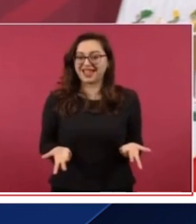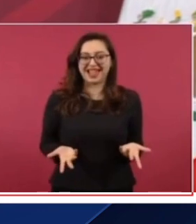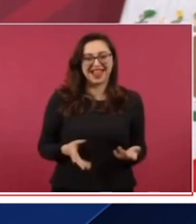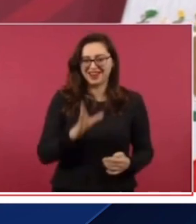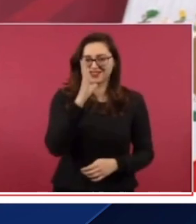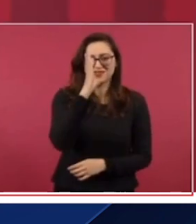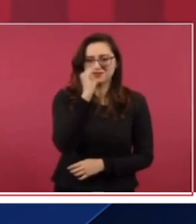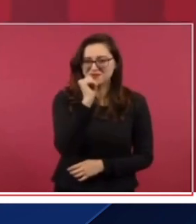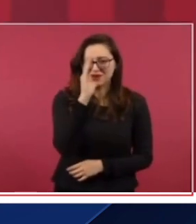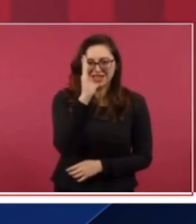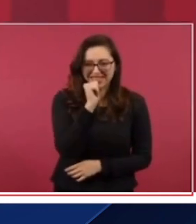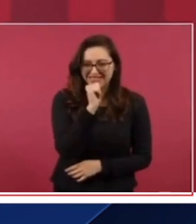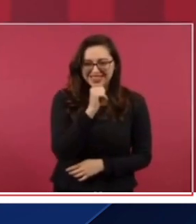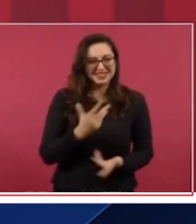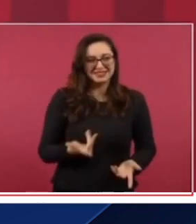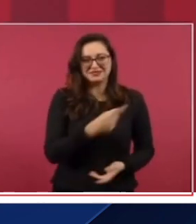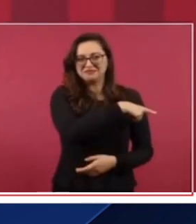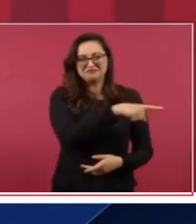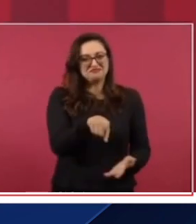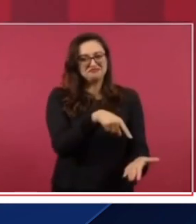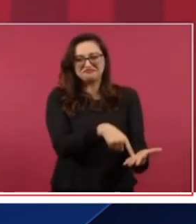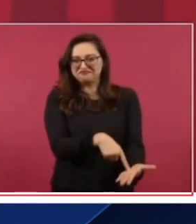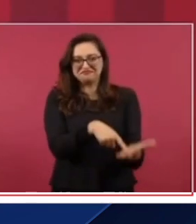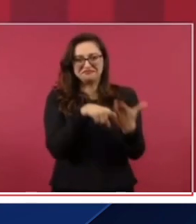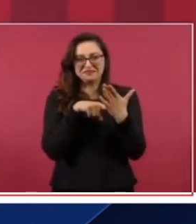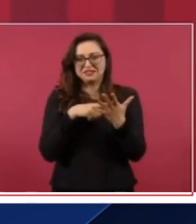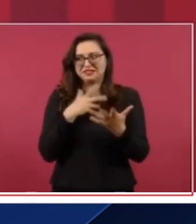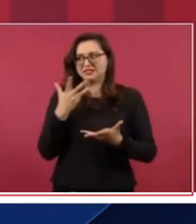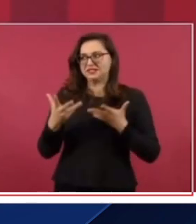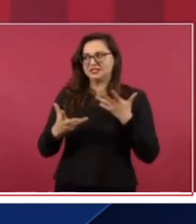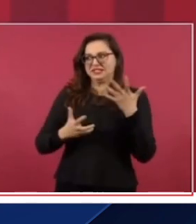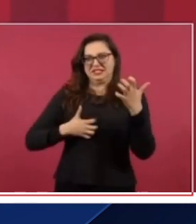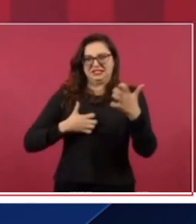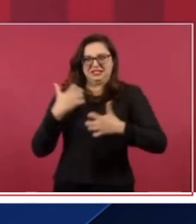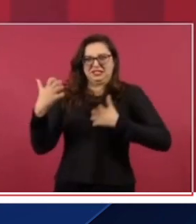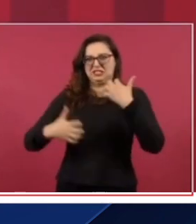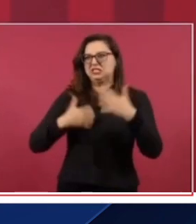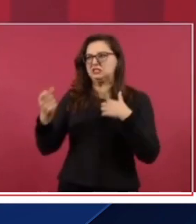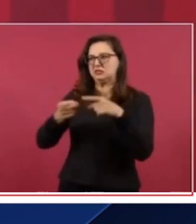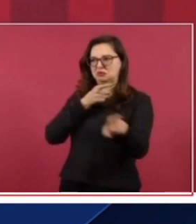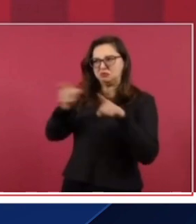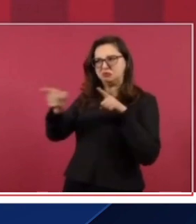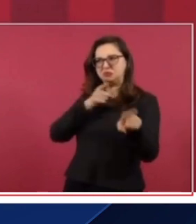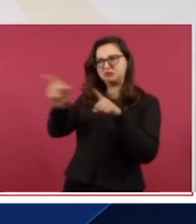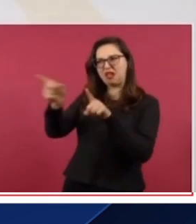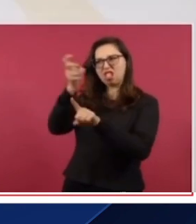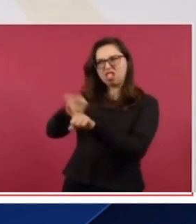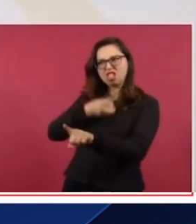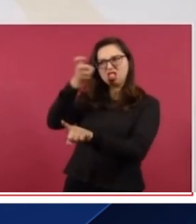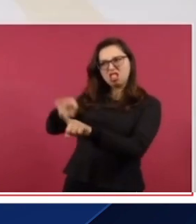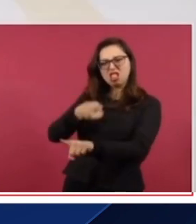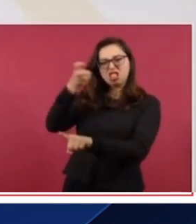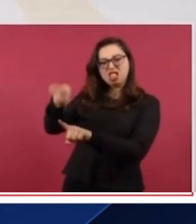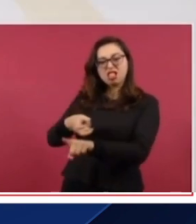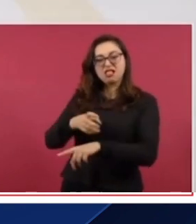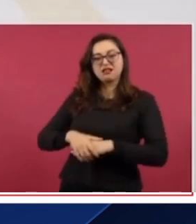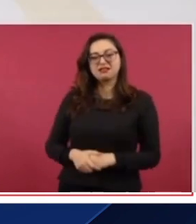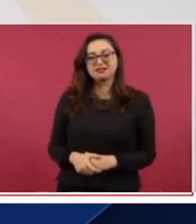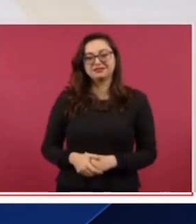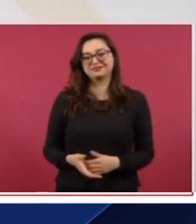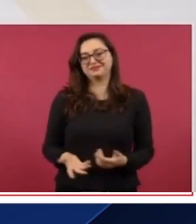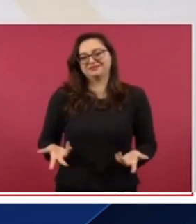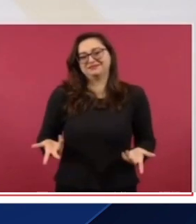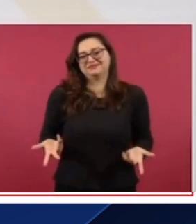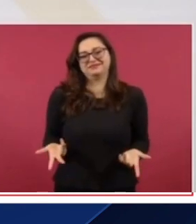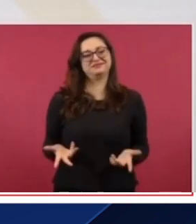Vamos a entrar de lleno a lo que está ocurriendo en las redes sociales Esto del Twitter nos ha dejado una maravillosa experiencia para